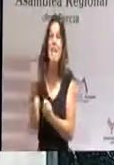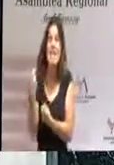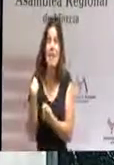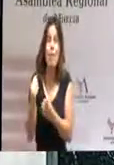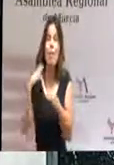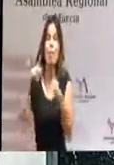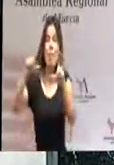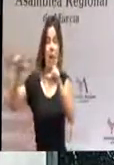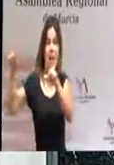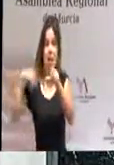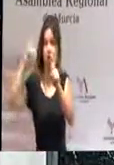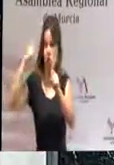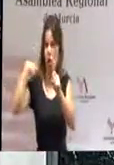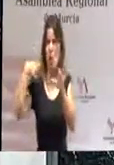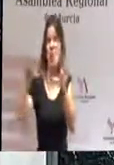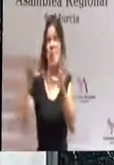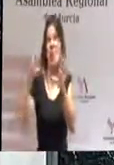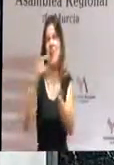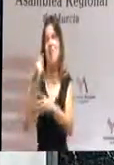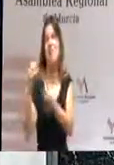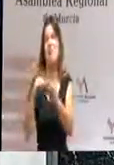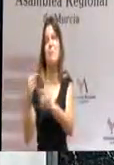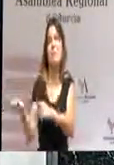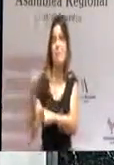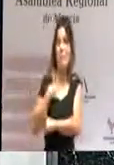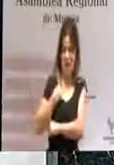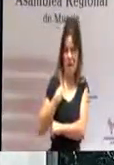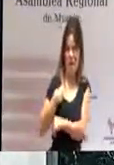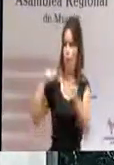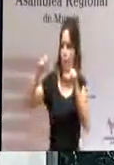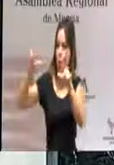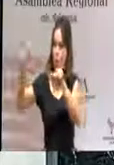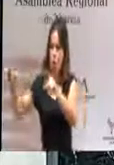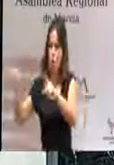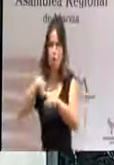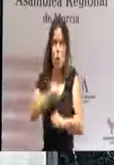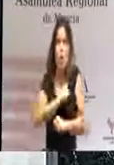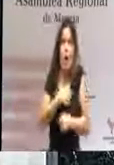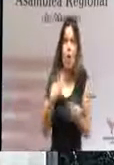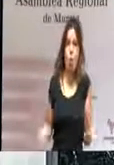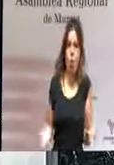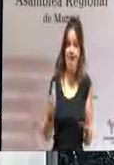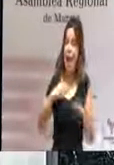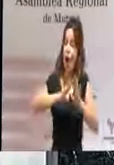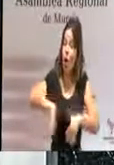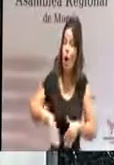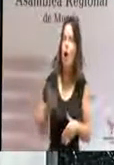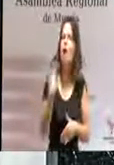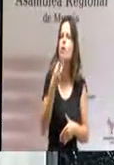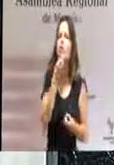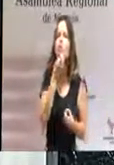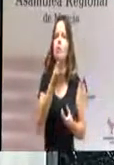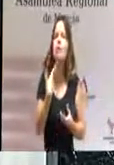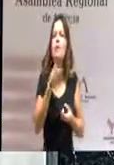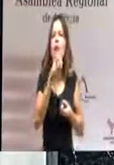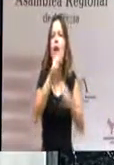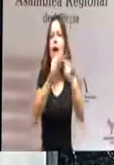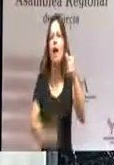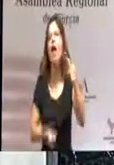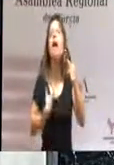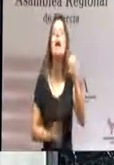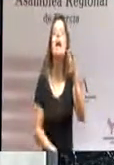que nosotros. No sé a qué estamos esperando, señor presidente. Por último, ayer usted anunció en su discurso la creación